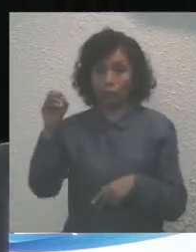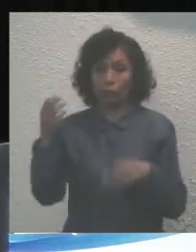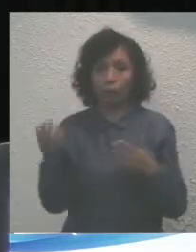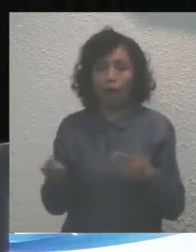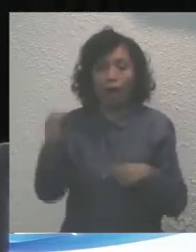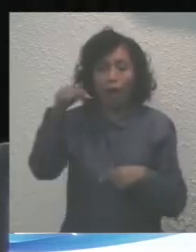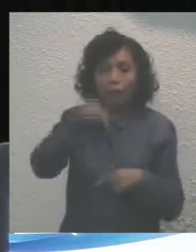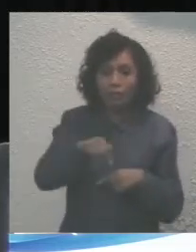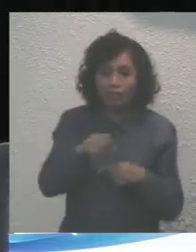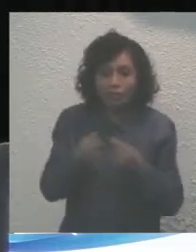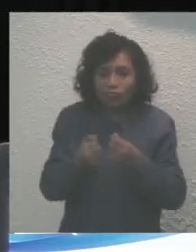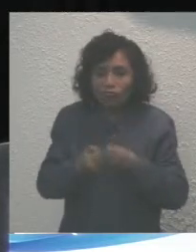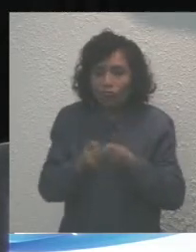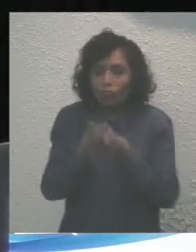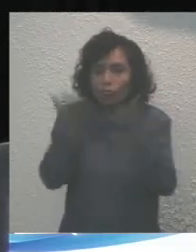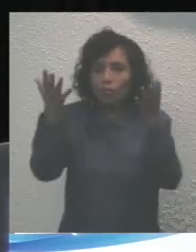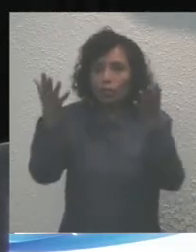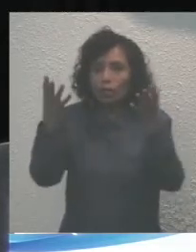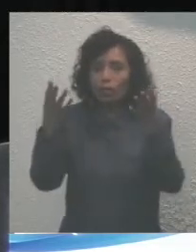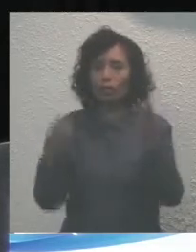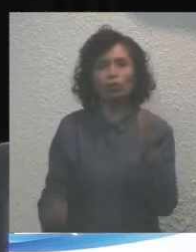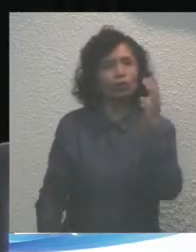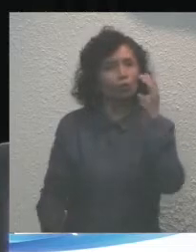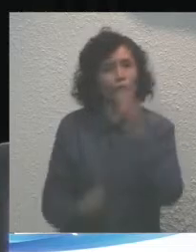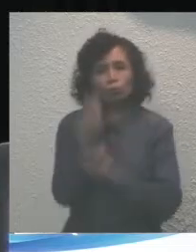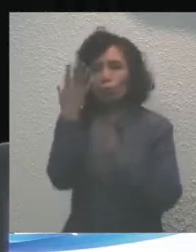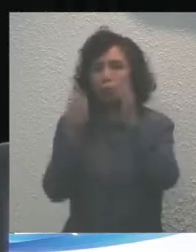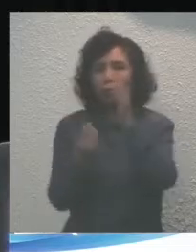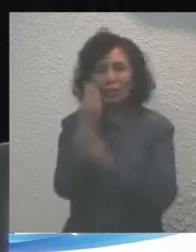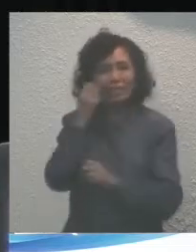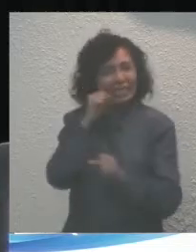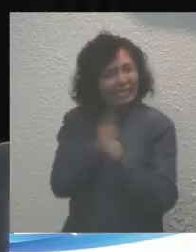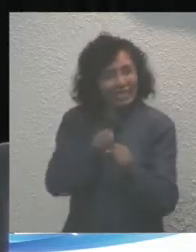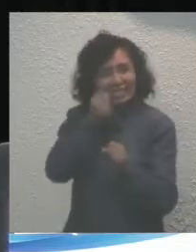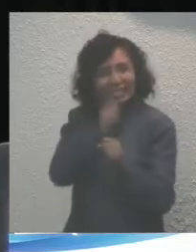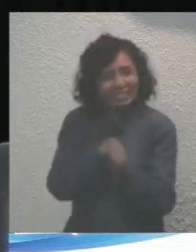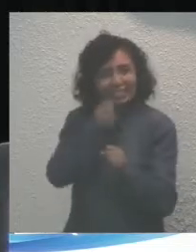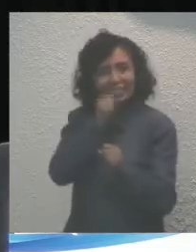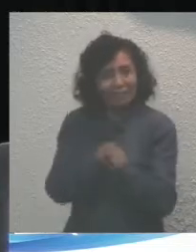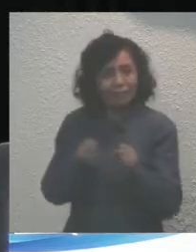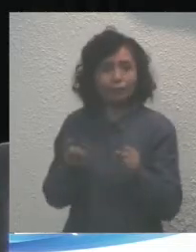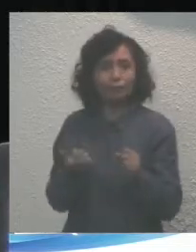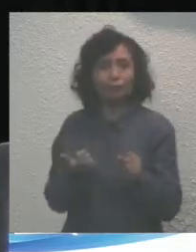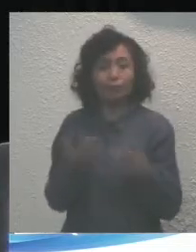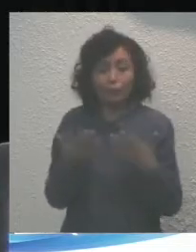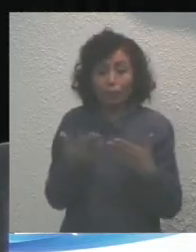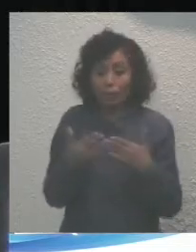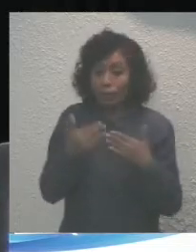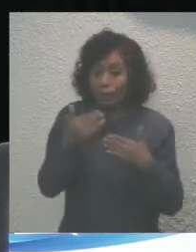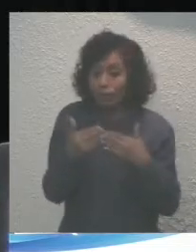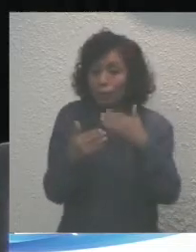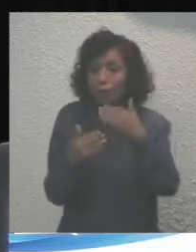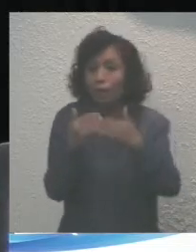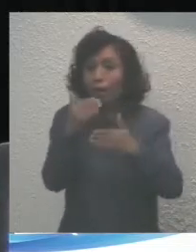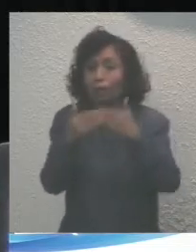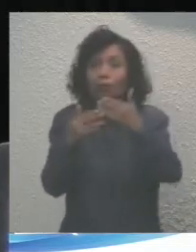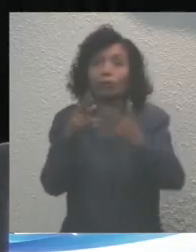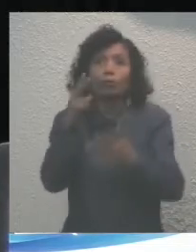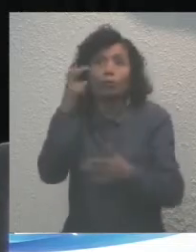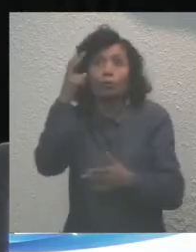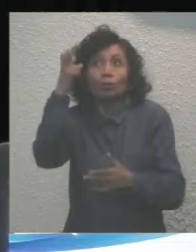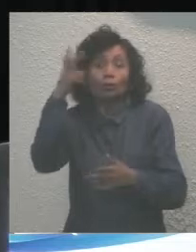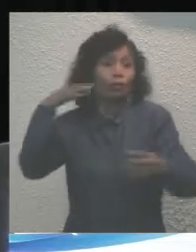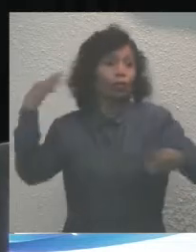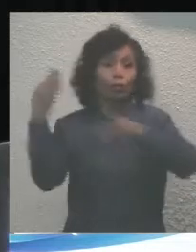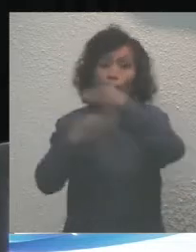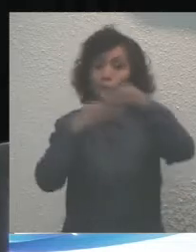Aquí desembocan y toman nuevo cauce luchas perseverantes que alimentan las esperanzas de todas